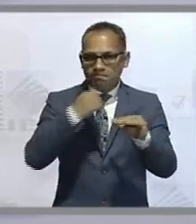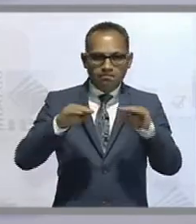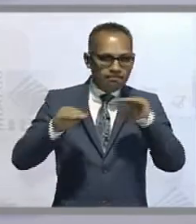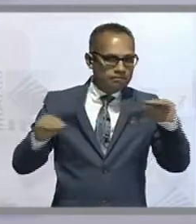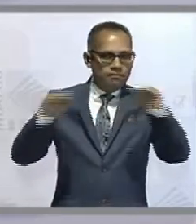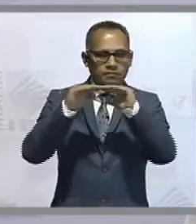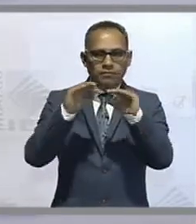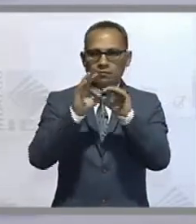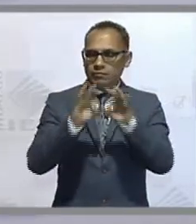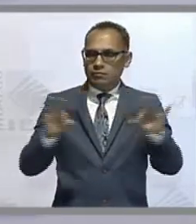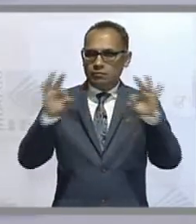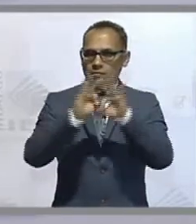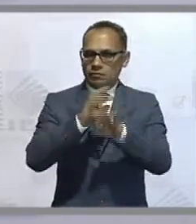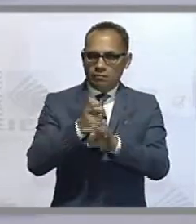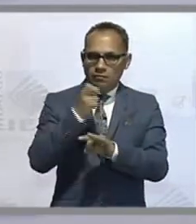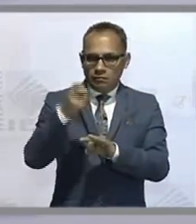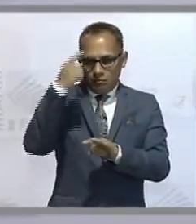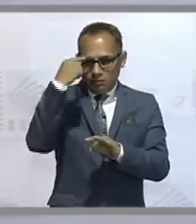nosotros